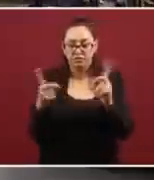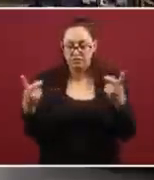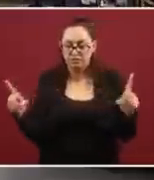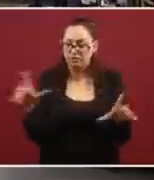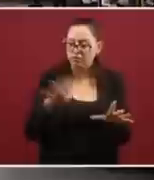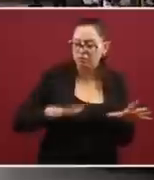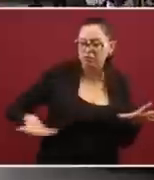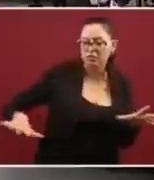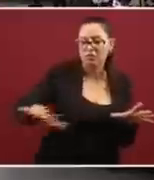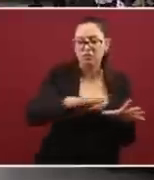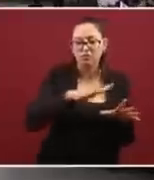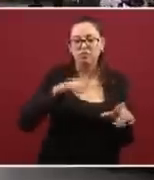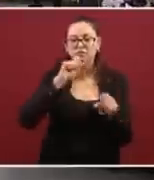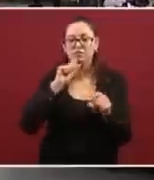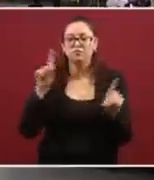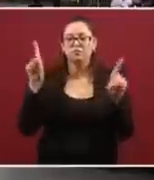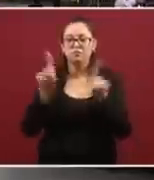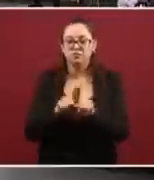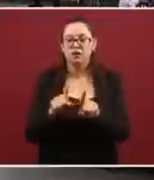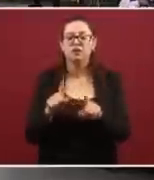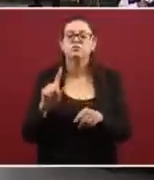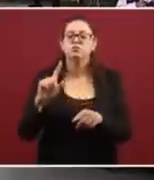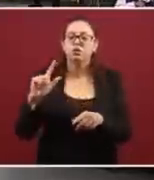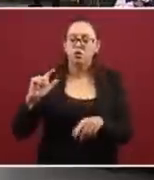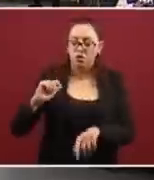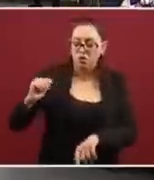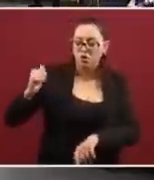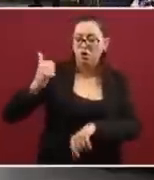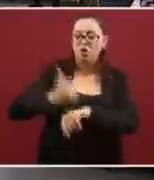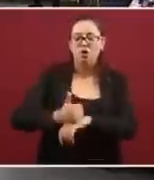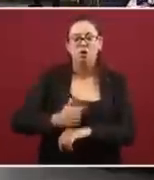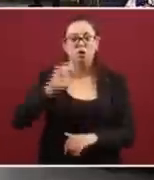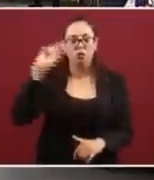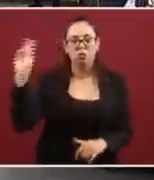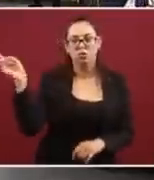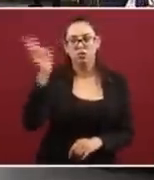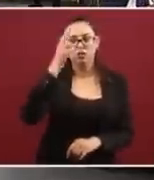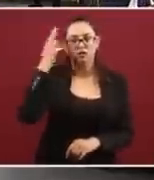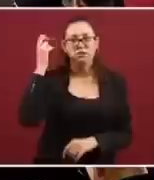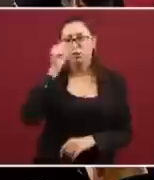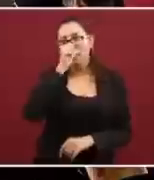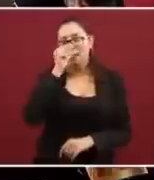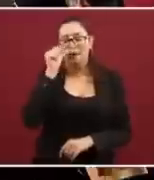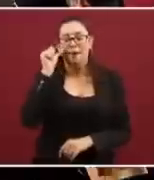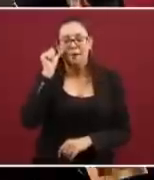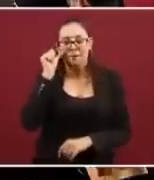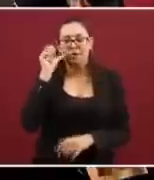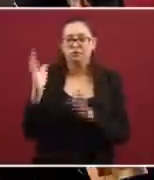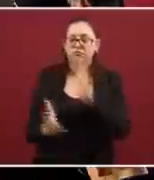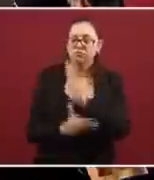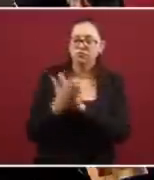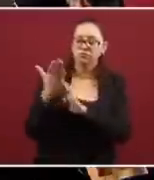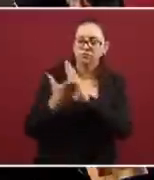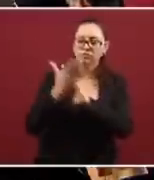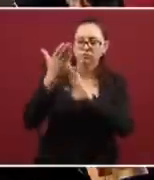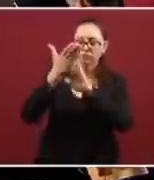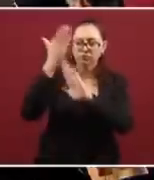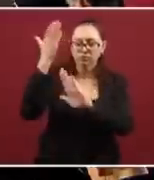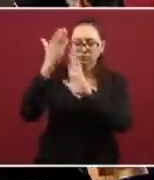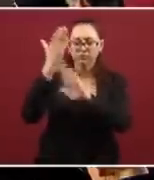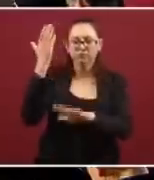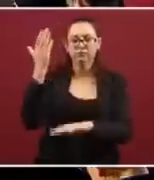región el establecimiento de un plantel de la universidad benito juárez en esta región de andhra y de chenalhó que van a